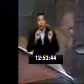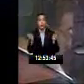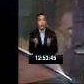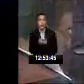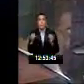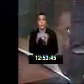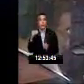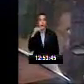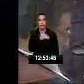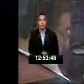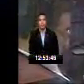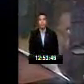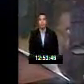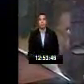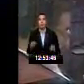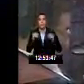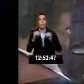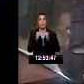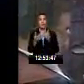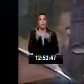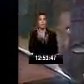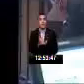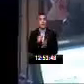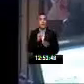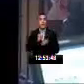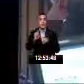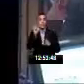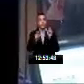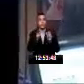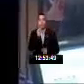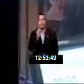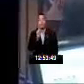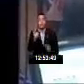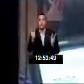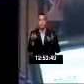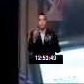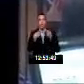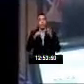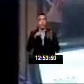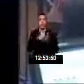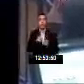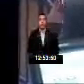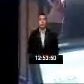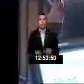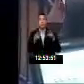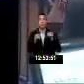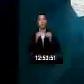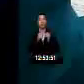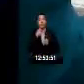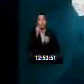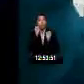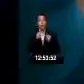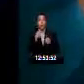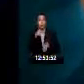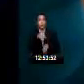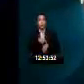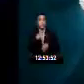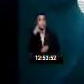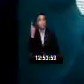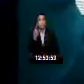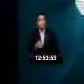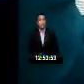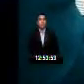más ágiles. También facilidades para otorgar créditos a personas que quieren emprender un negocio. De igual forma, se posibilita un periodo de